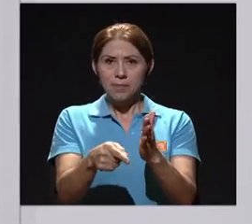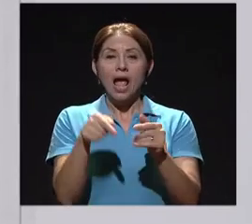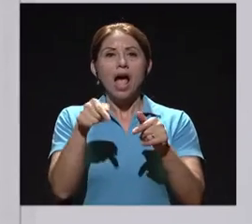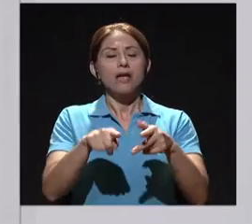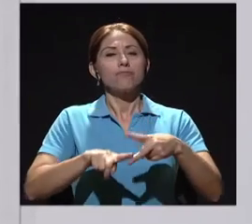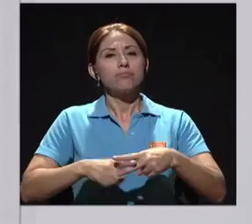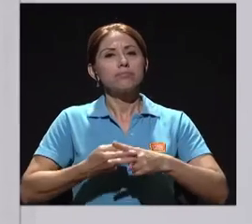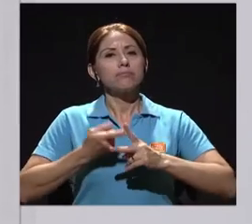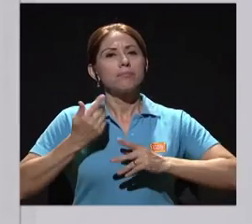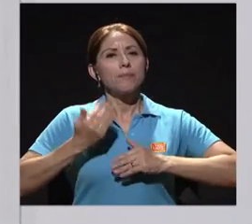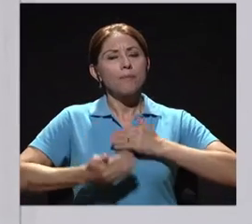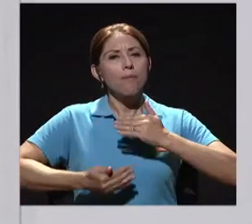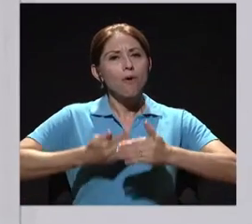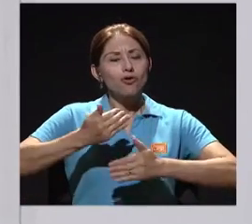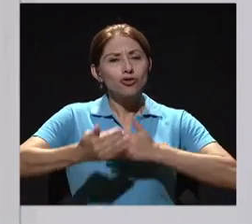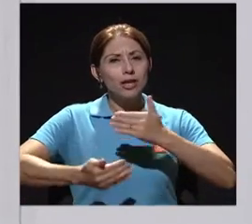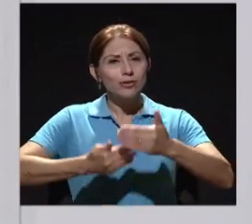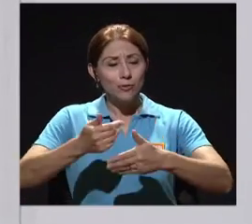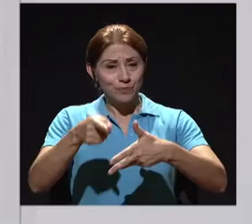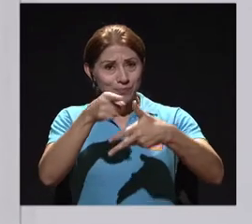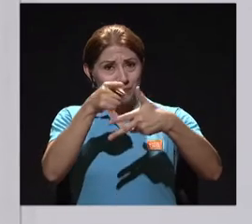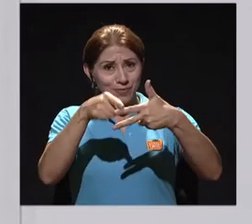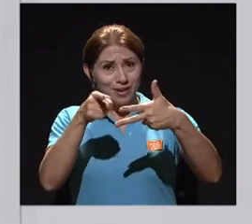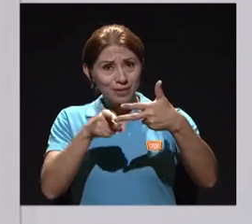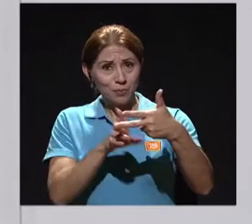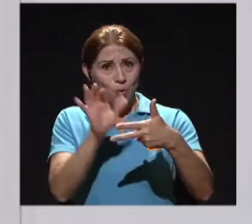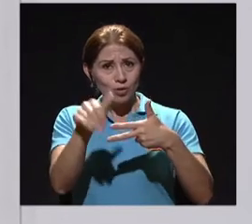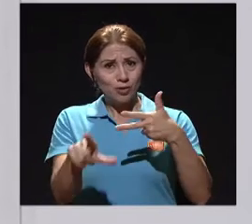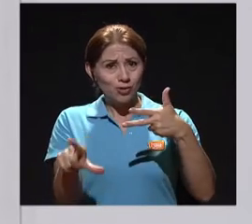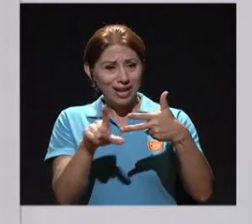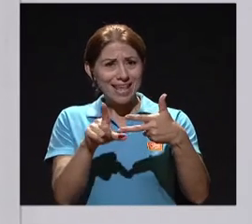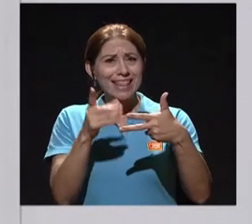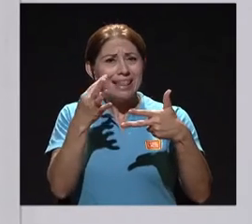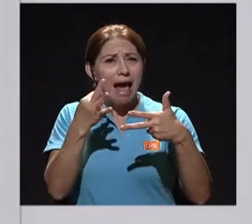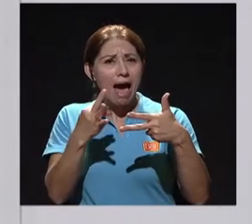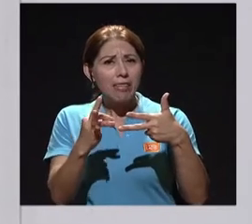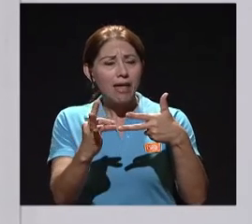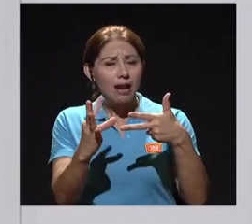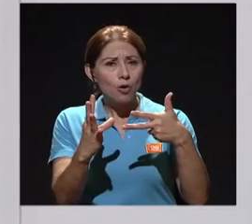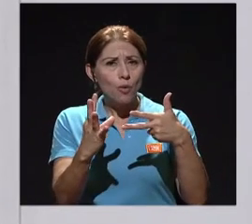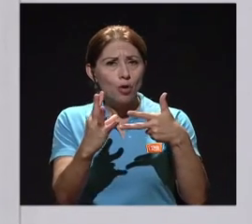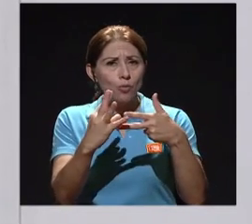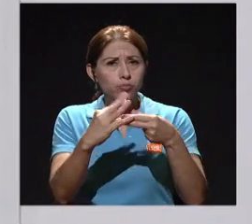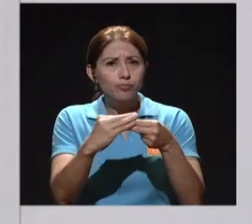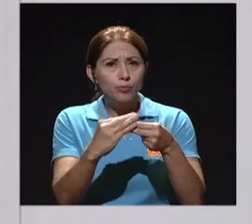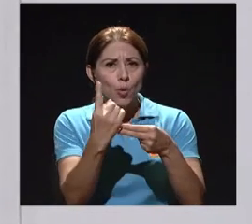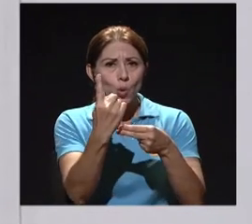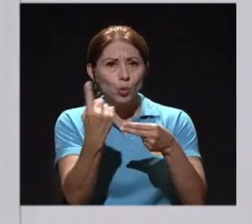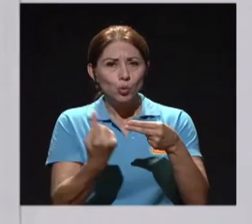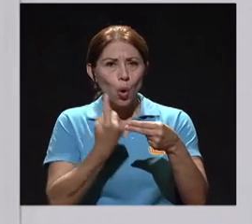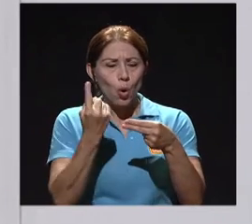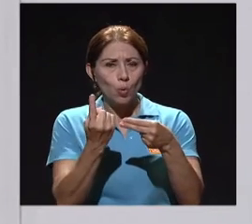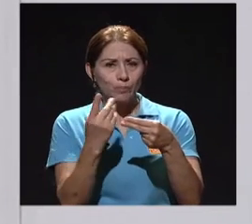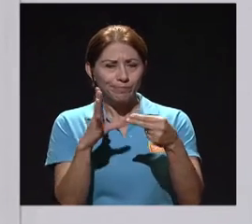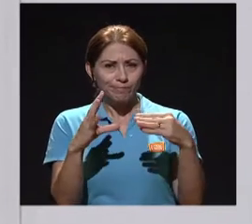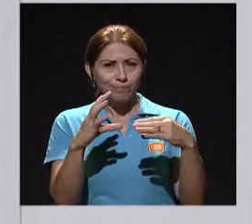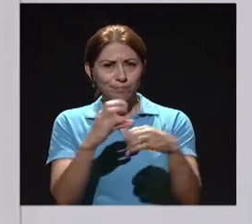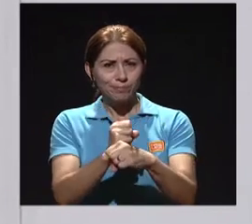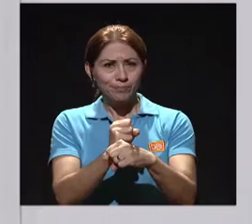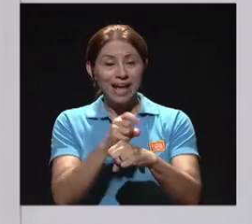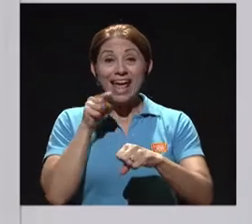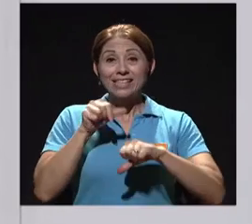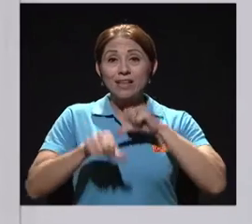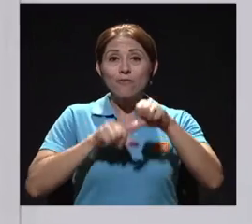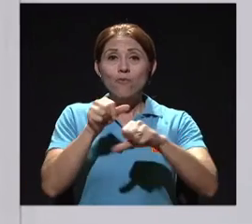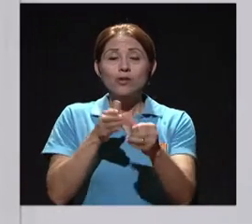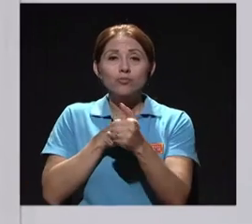de unificar estos tres proyectos de ley en uno solo y ese esfuerzo lo lidera la comisión